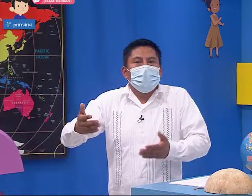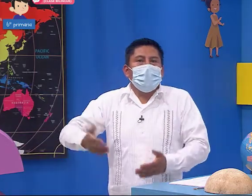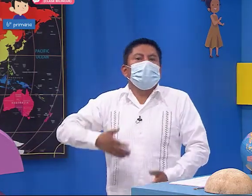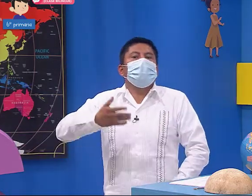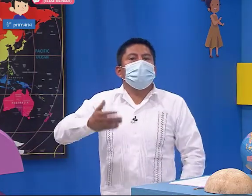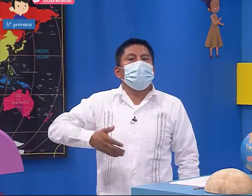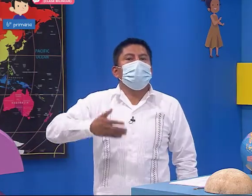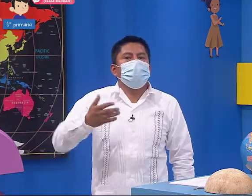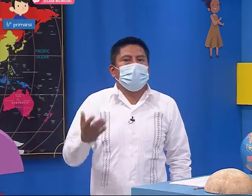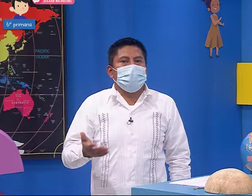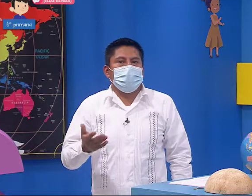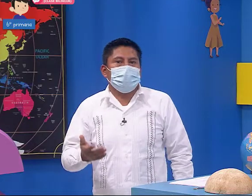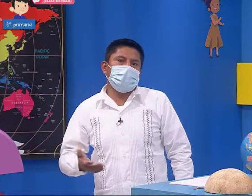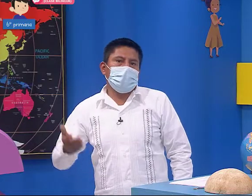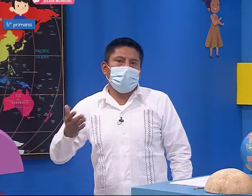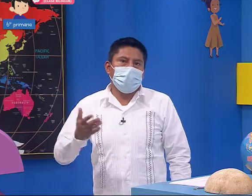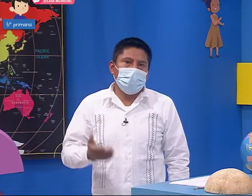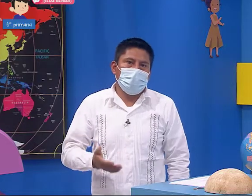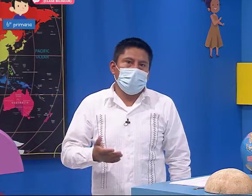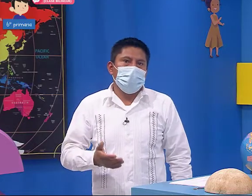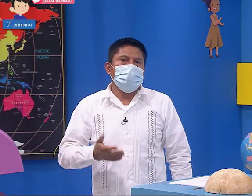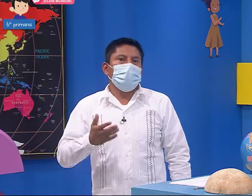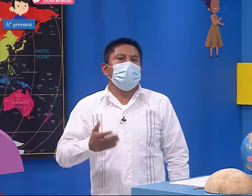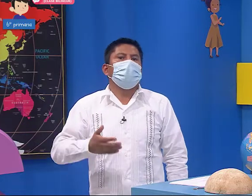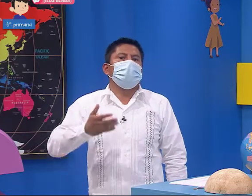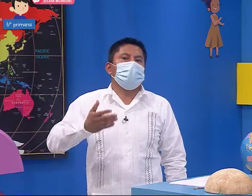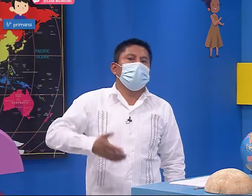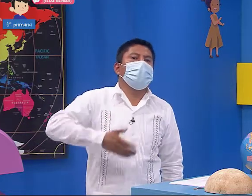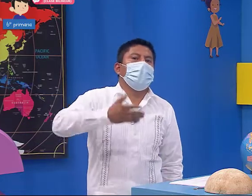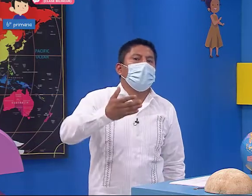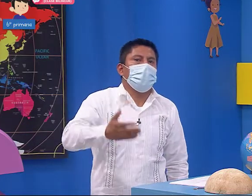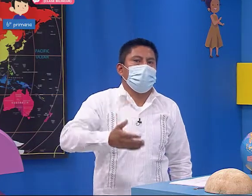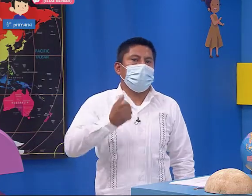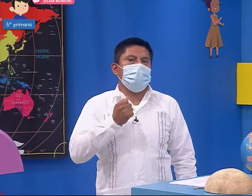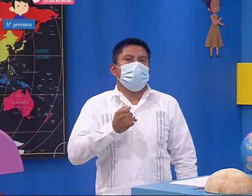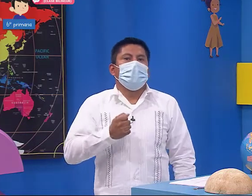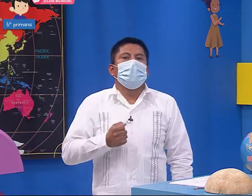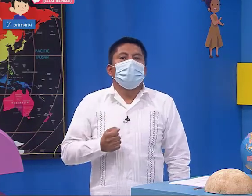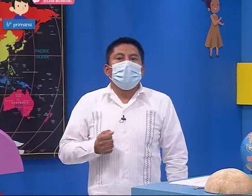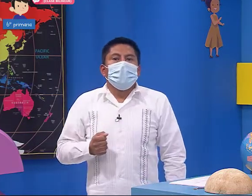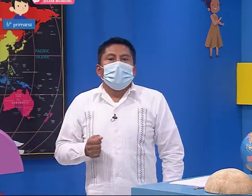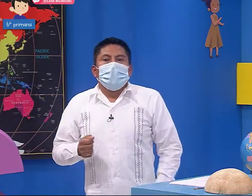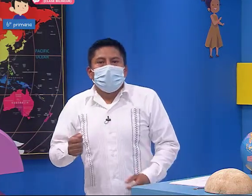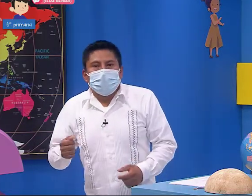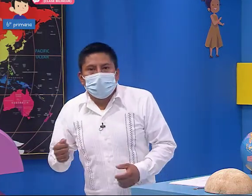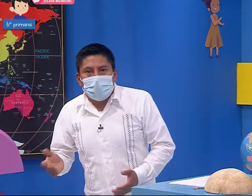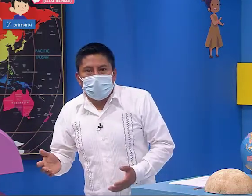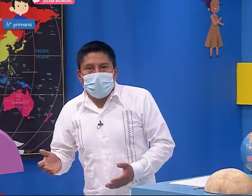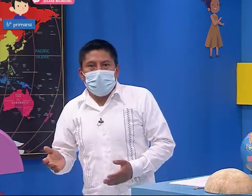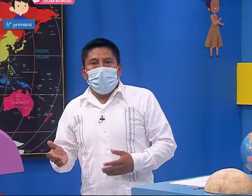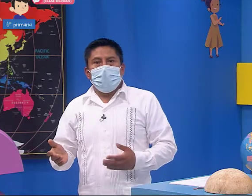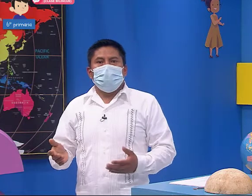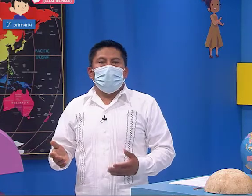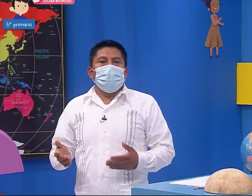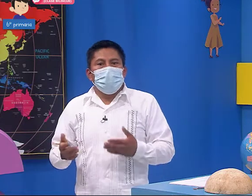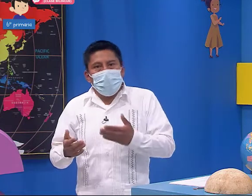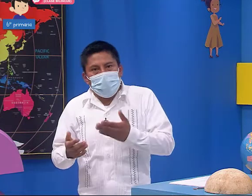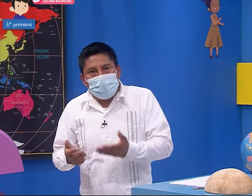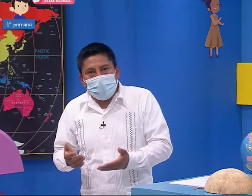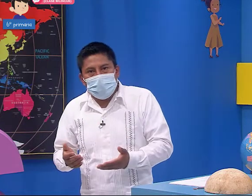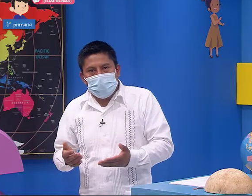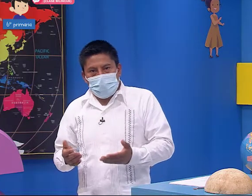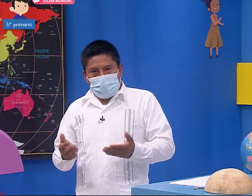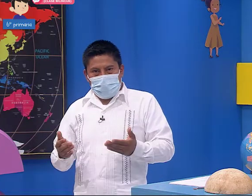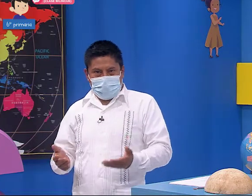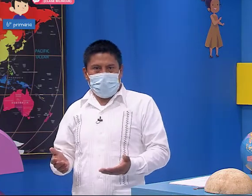sakatuse, agutikun goguise, ruyadin no nona, gomo chotoyoge, avi a, taokini a, rubanos